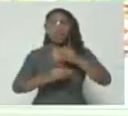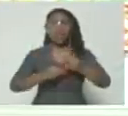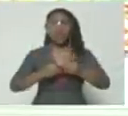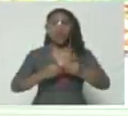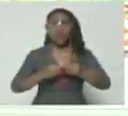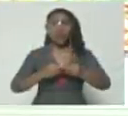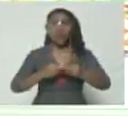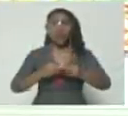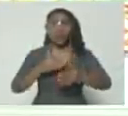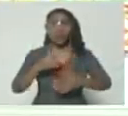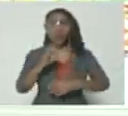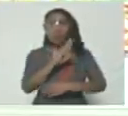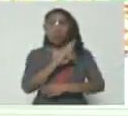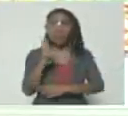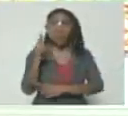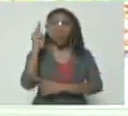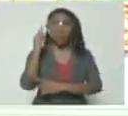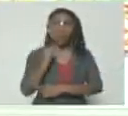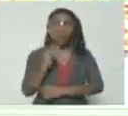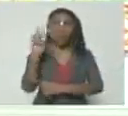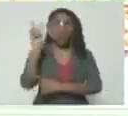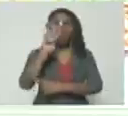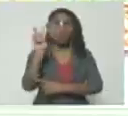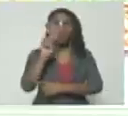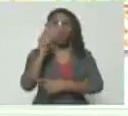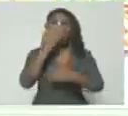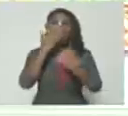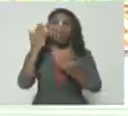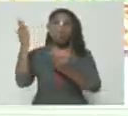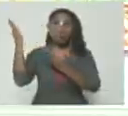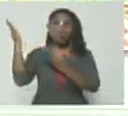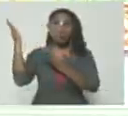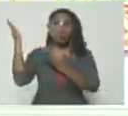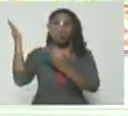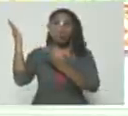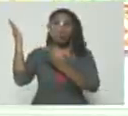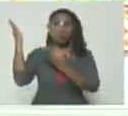in República Bolivariana de Venezuela.